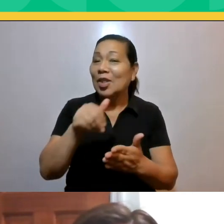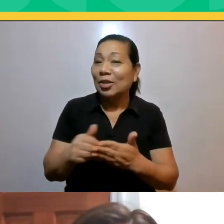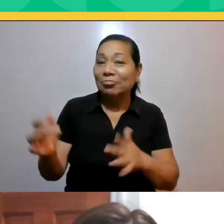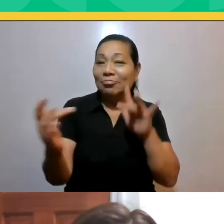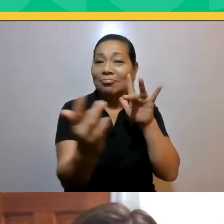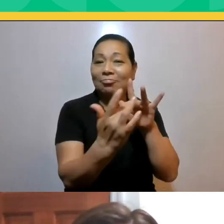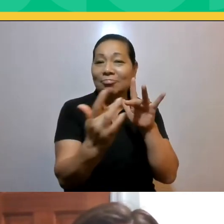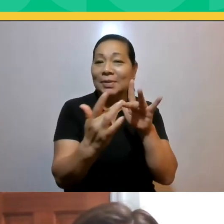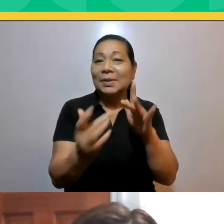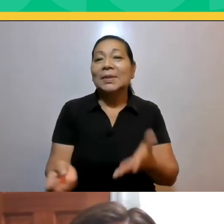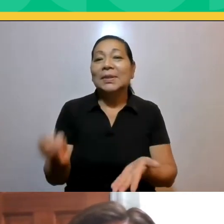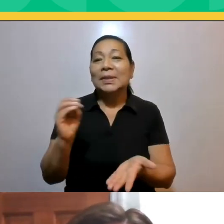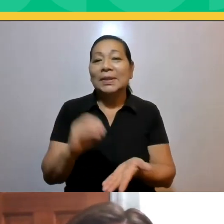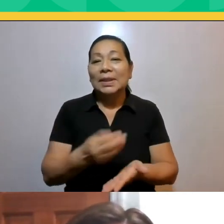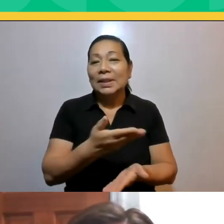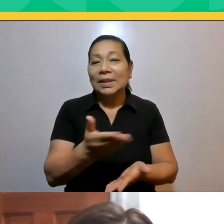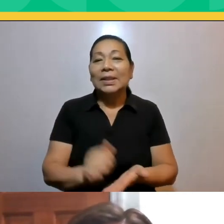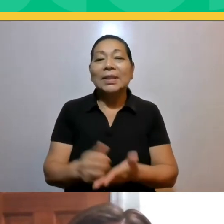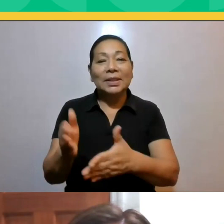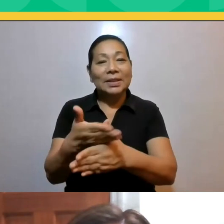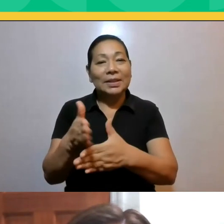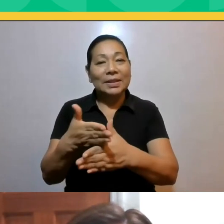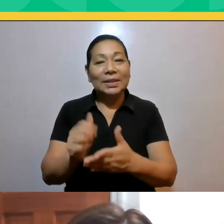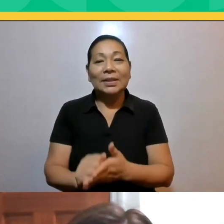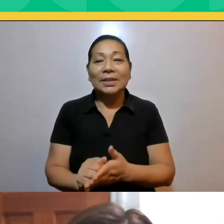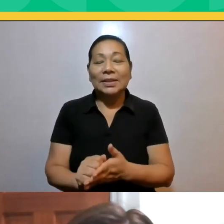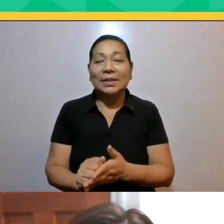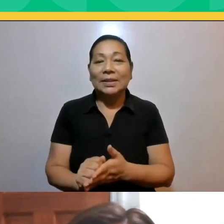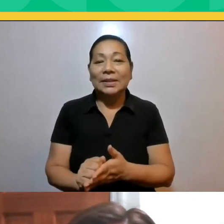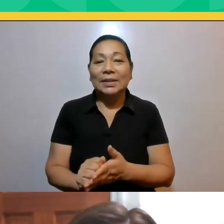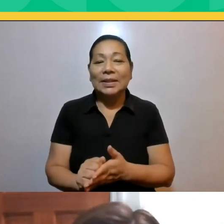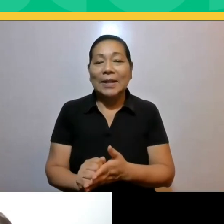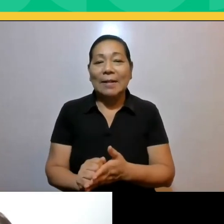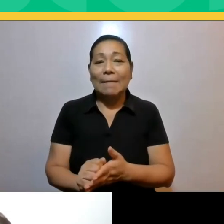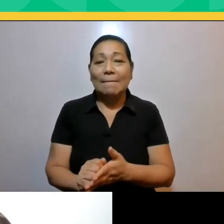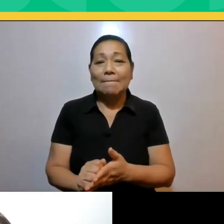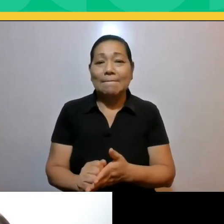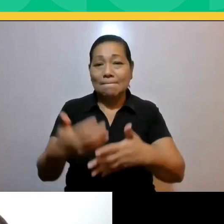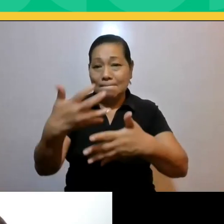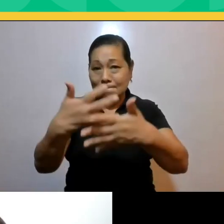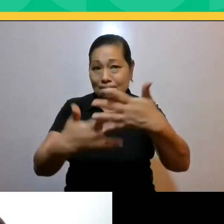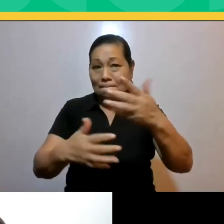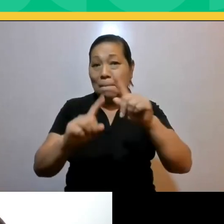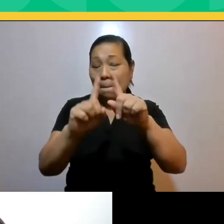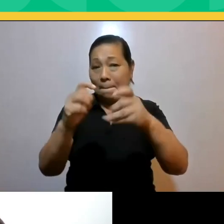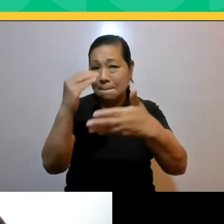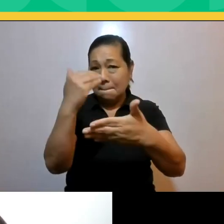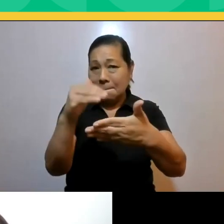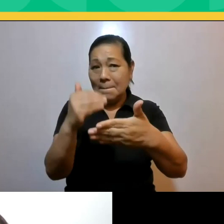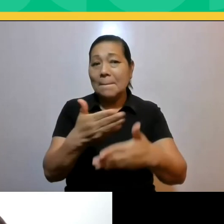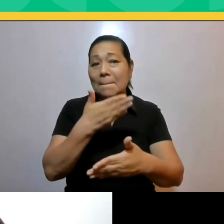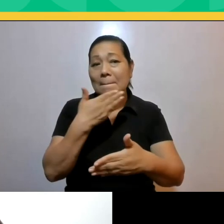conectarse. Nuevamente les compartí por el chat una breve encuesta para que nos ayuden a mejorar